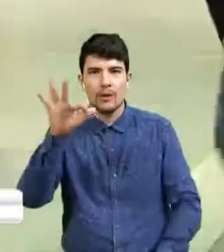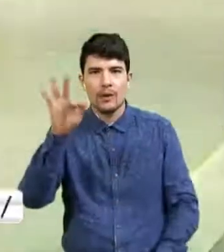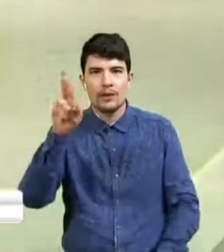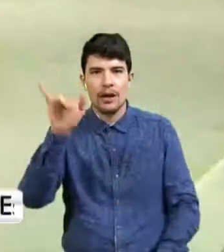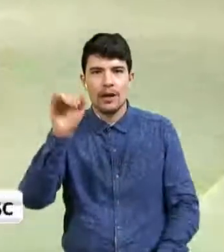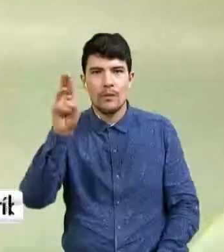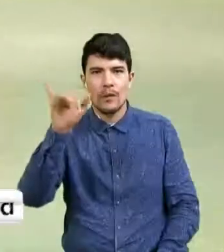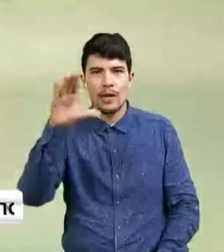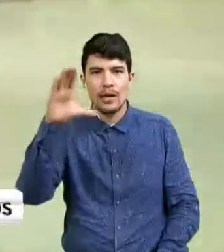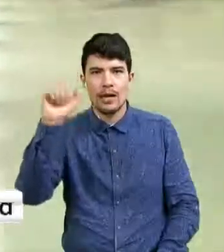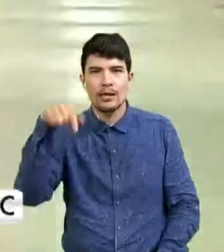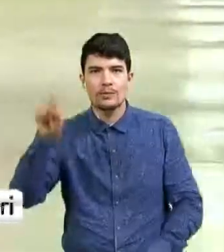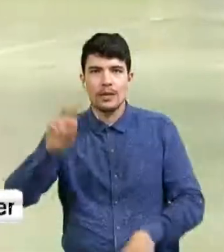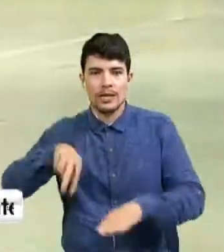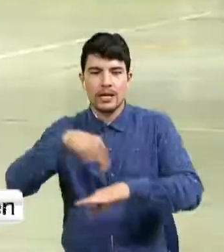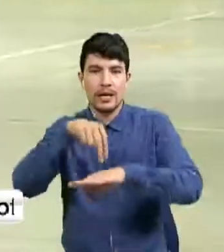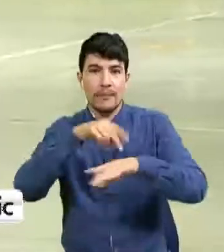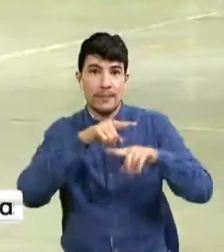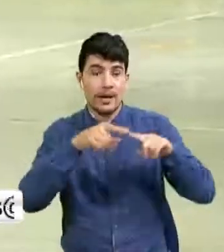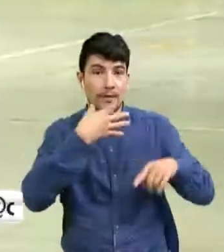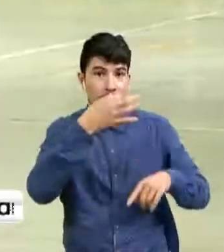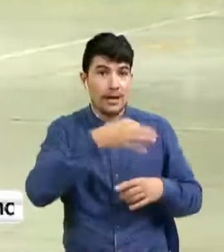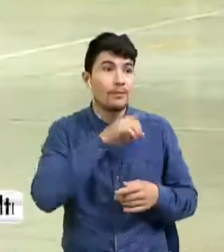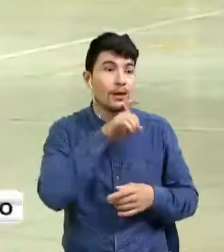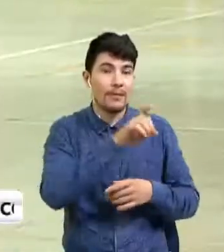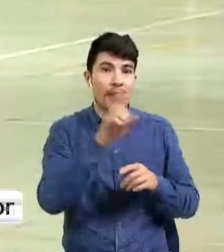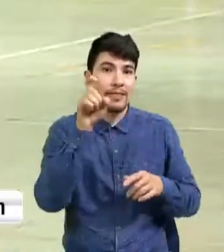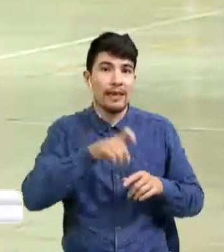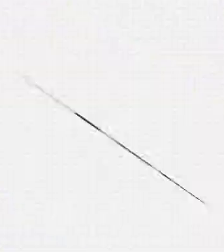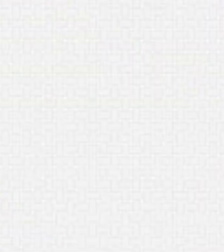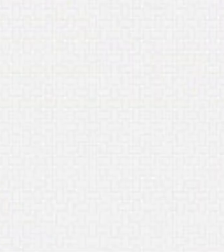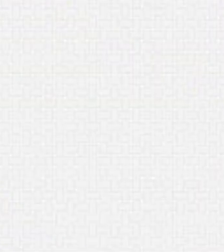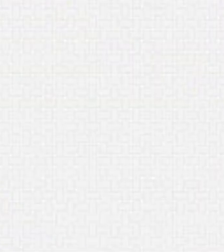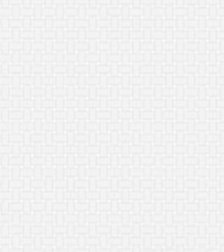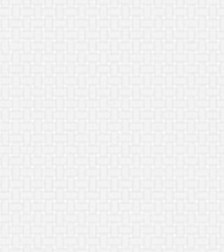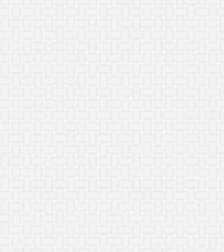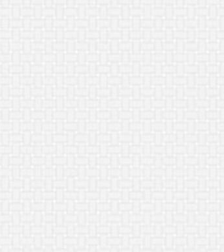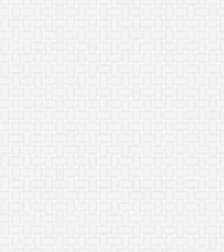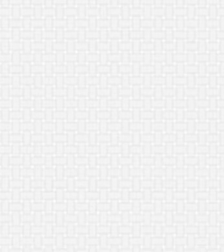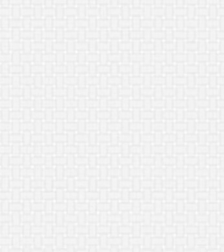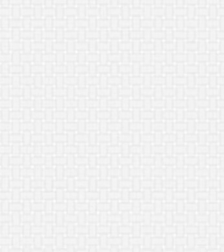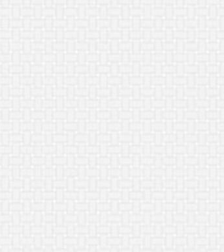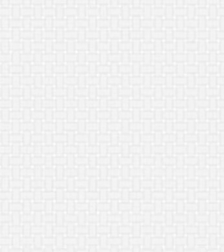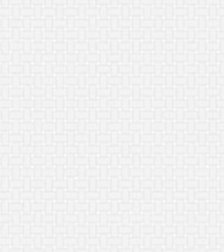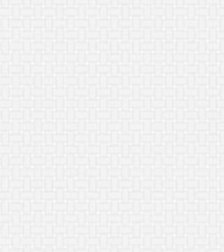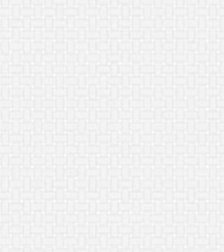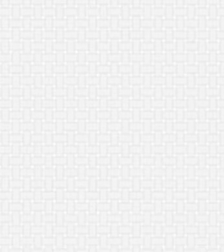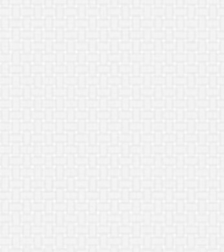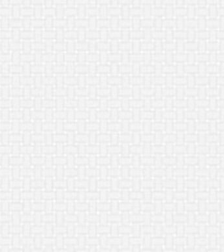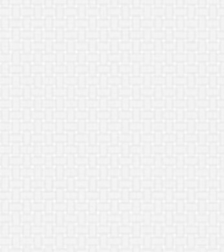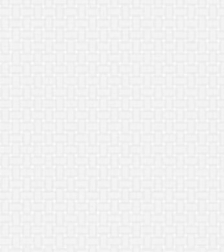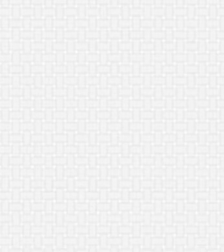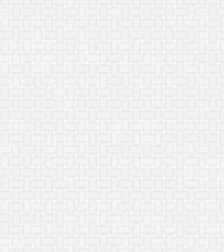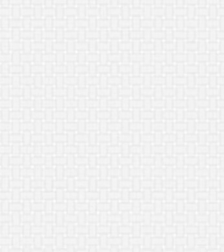mientras que el real bucaramanga deberá ganarle como local al tolima para clasificar antro puntocom